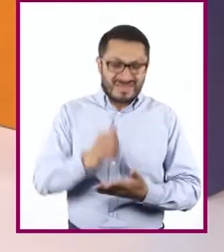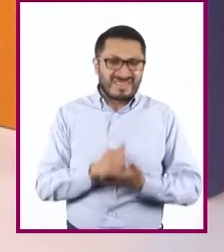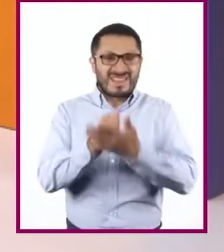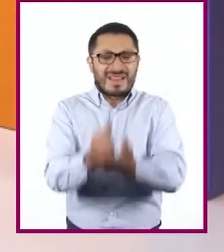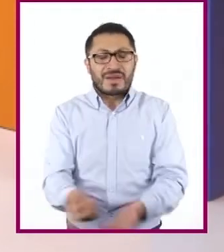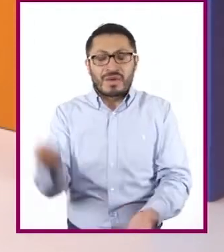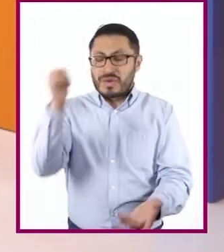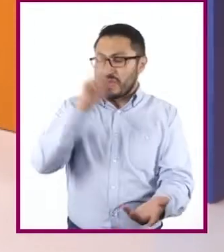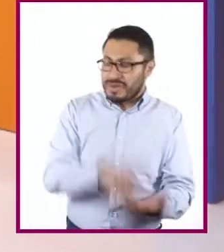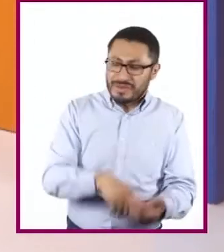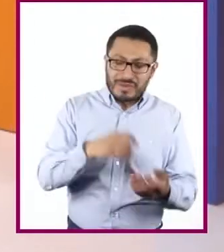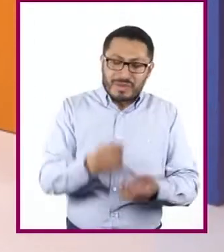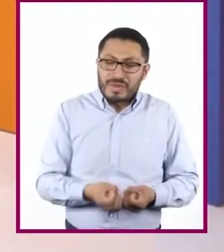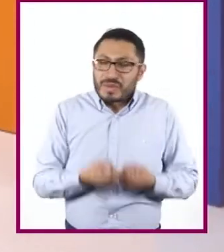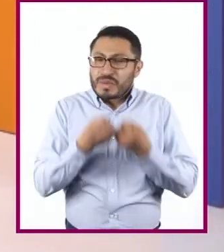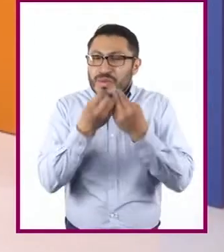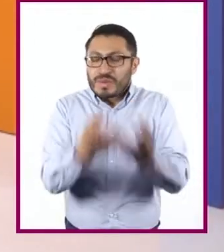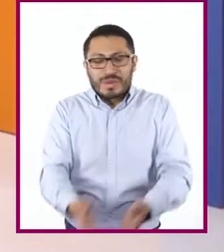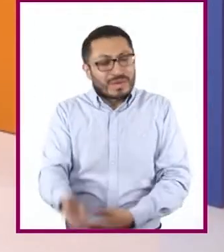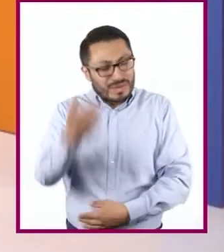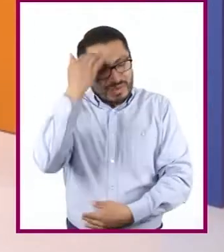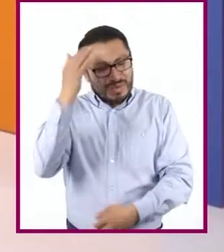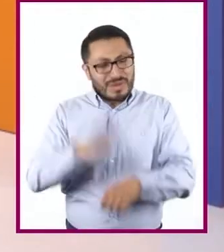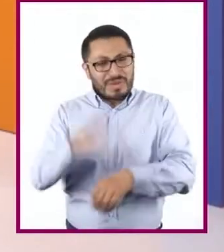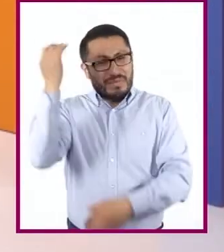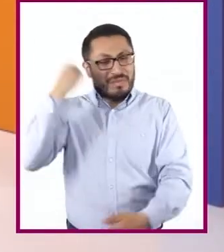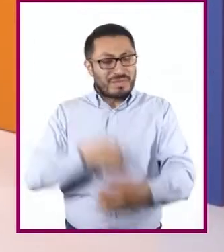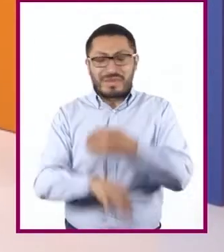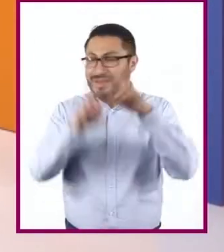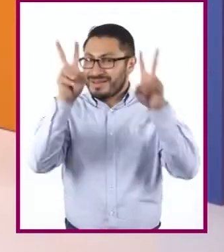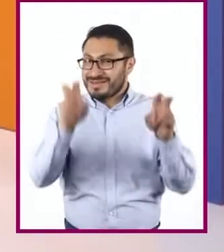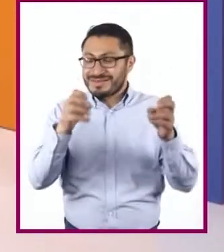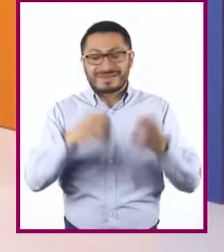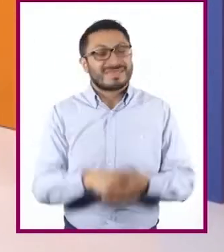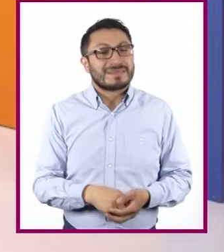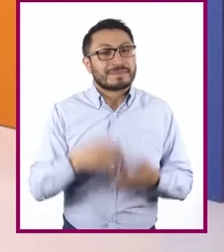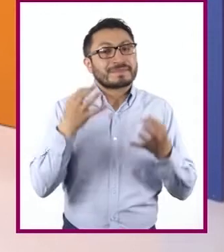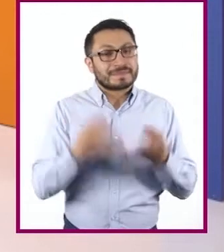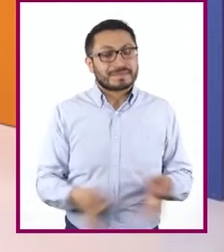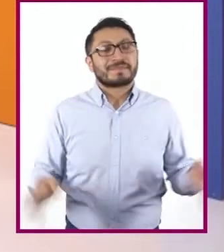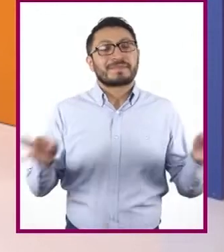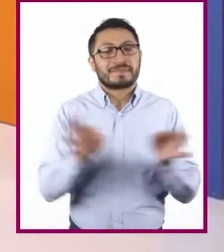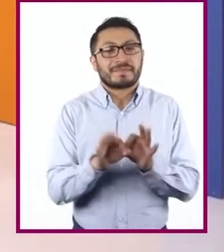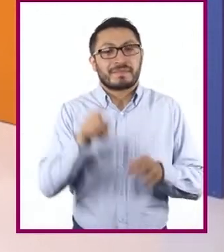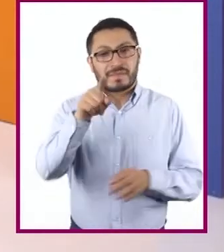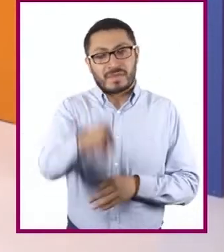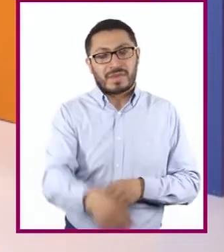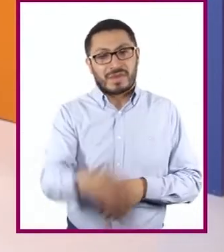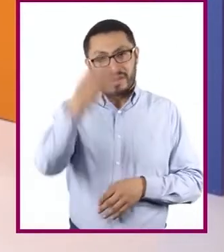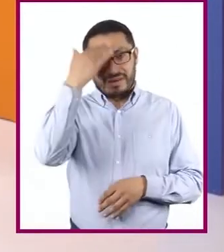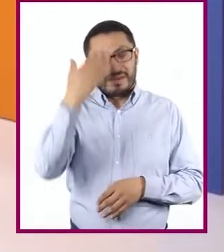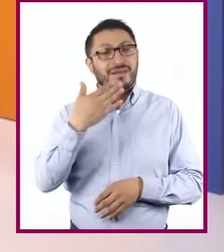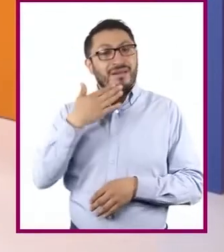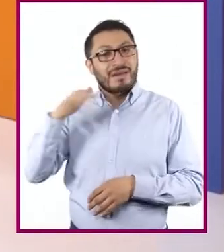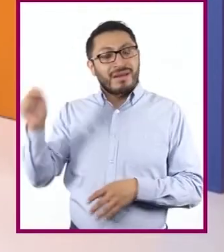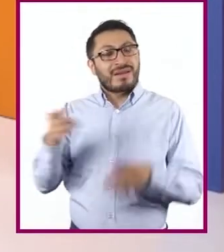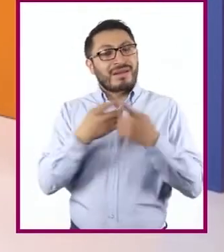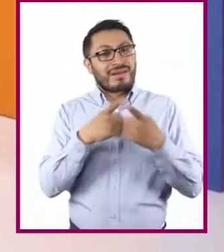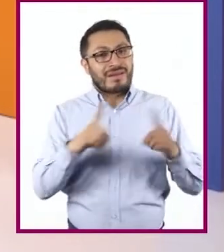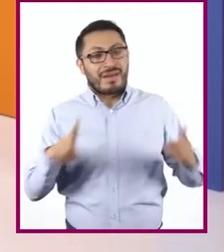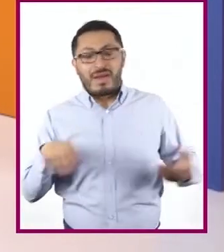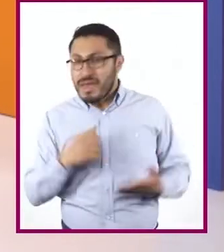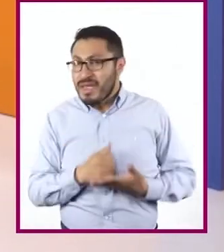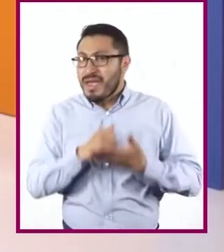curiosidad del lector por querer saber más sobre el tema. Es importante que ustedes desarrollen habilidades que les